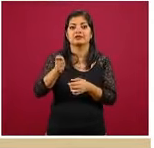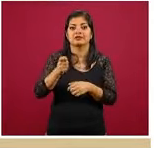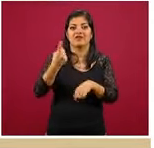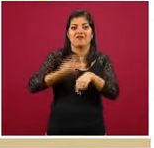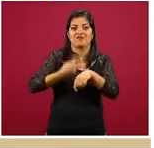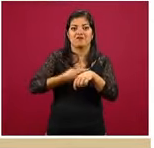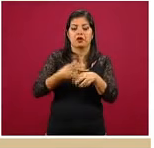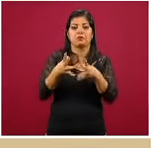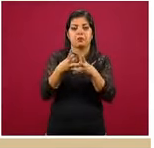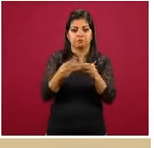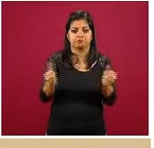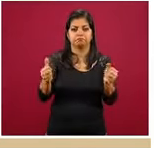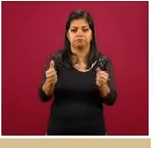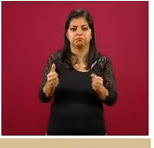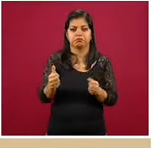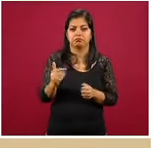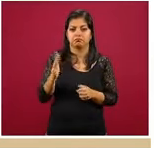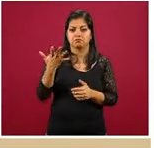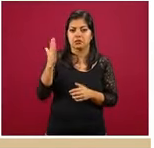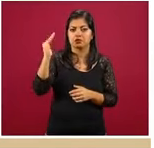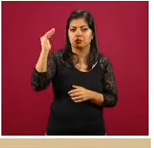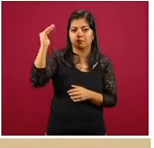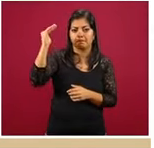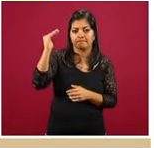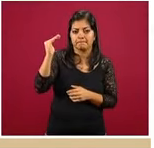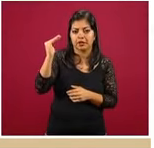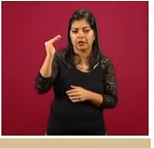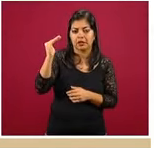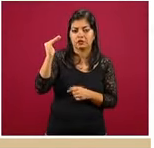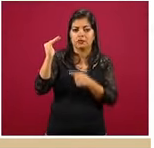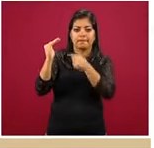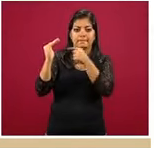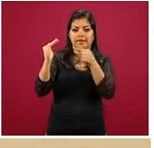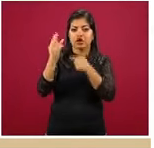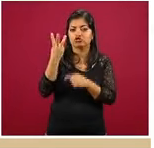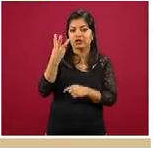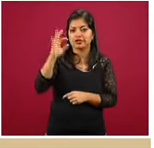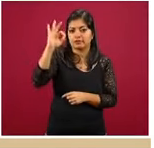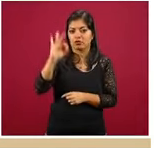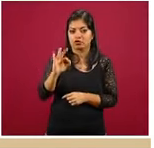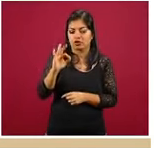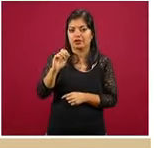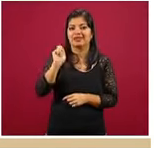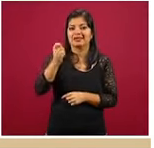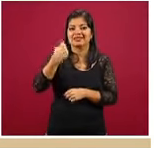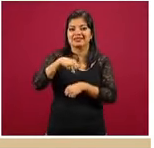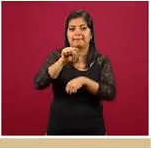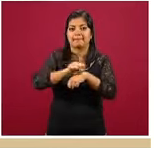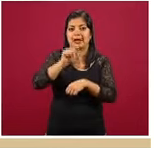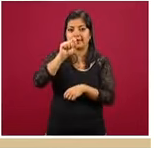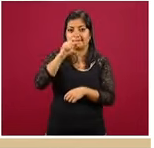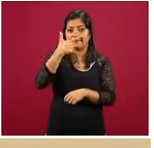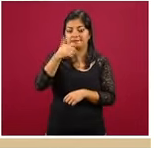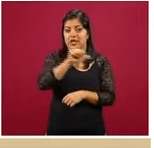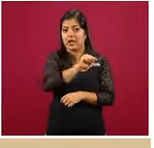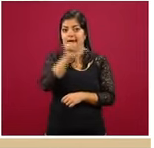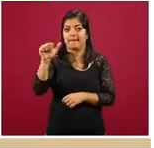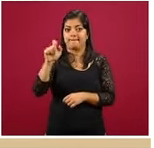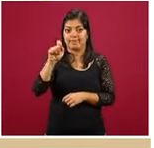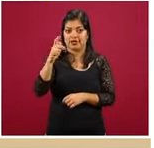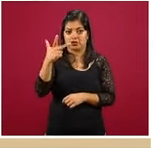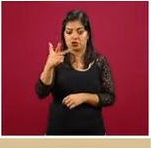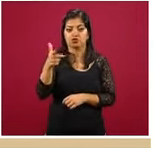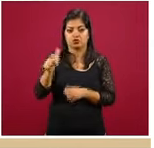una ligera meseta con un descenso menor de menos 3% de la semana 27 a la 28. Esto también